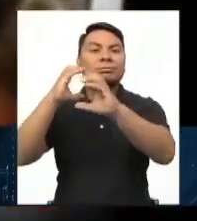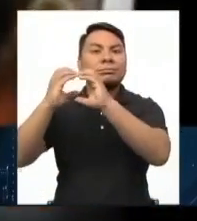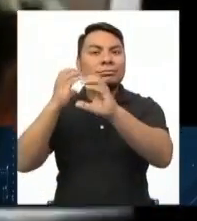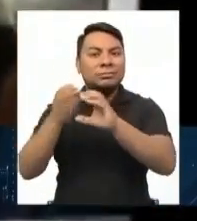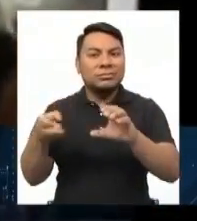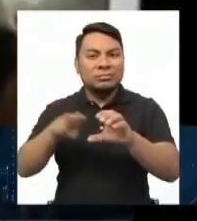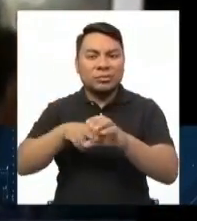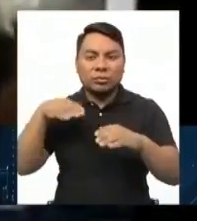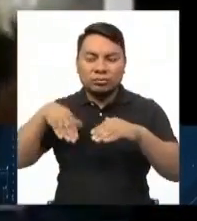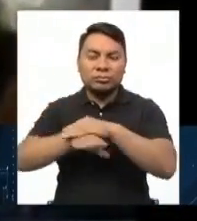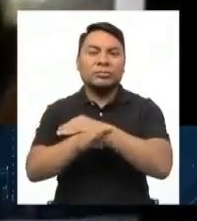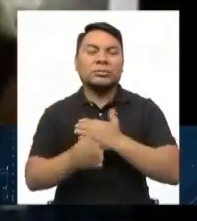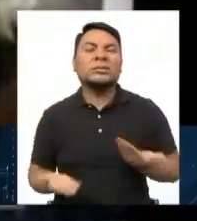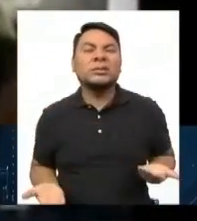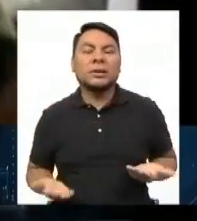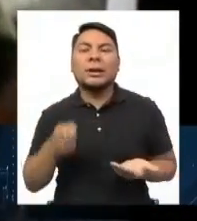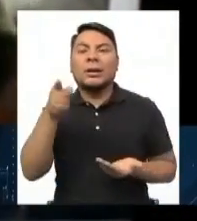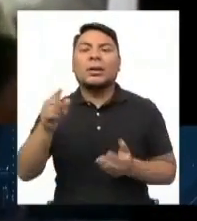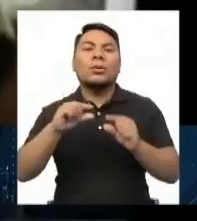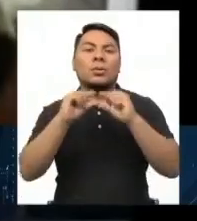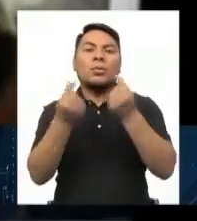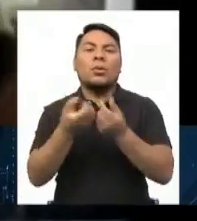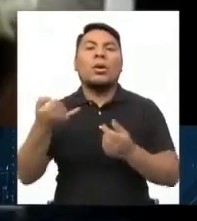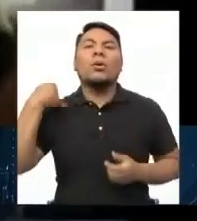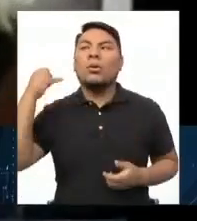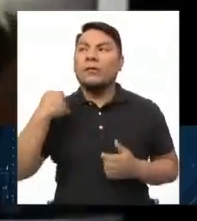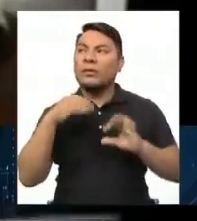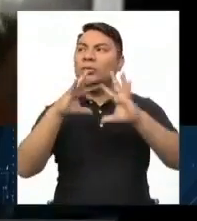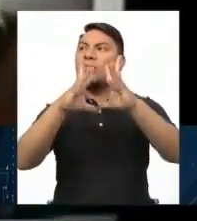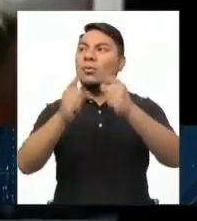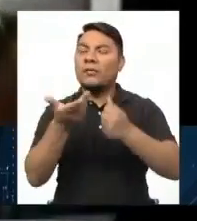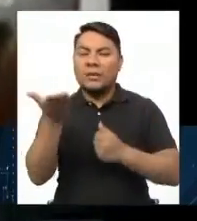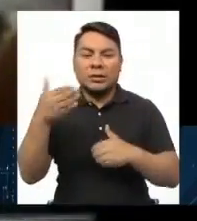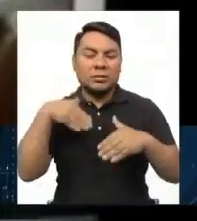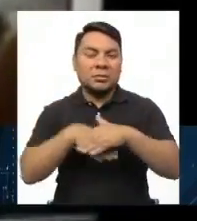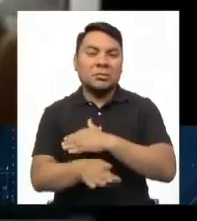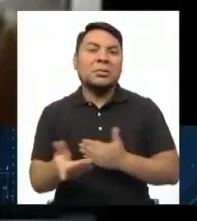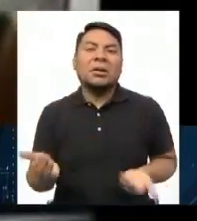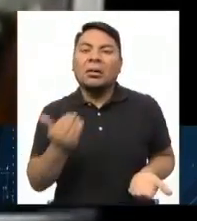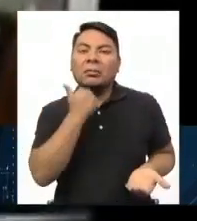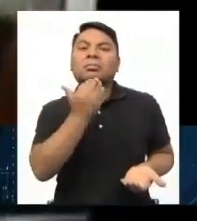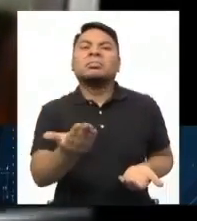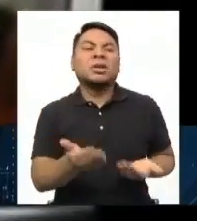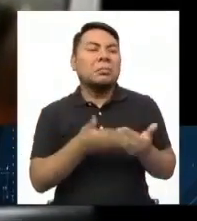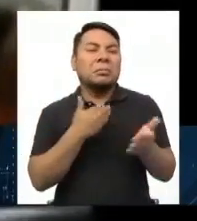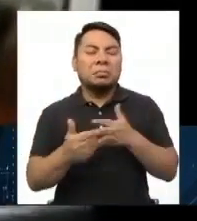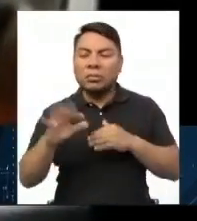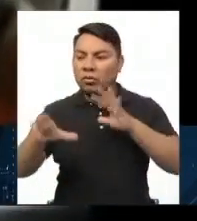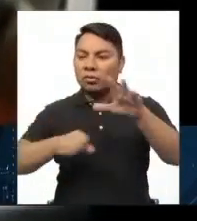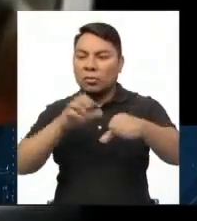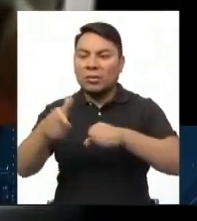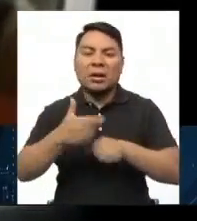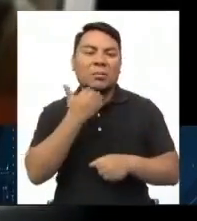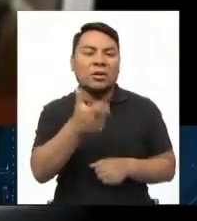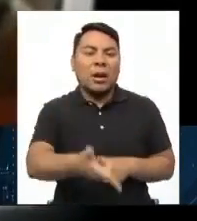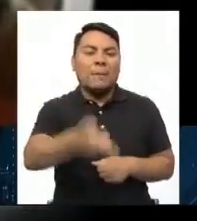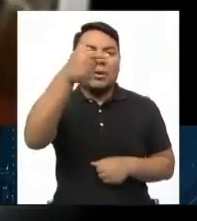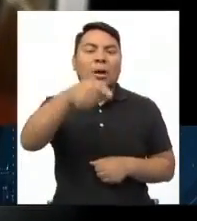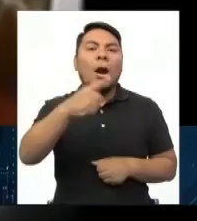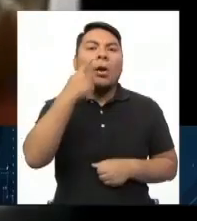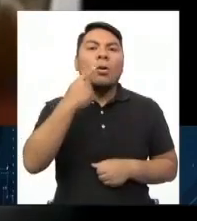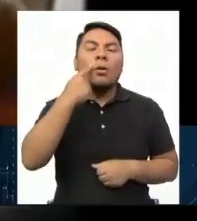público, realizado por una banda de jóvenes delincuentes que no tuvieron el menor reparo en disparar a uno de